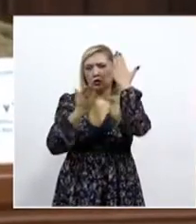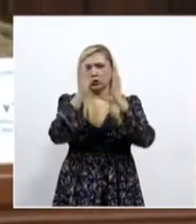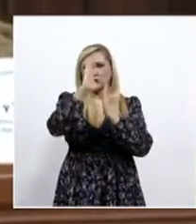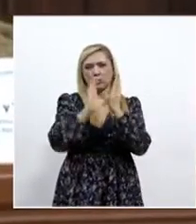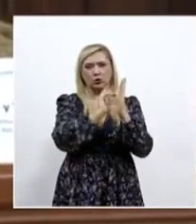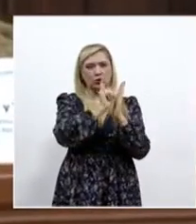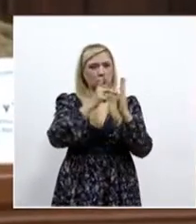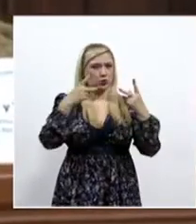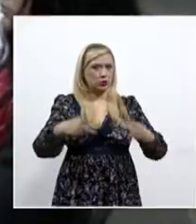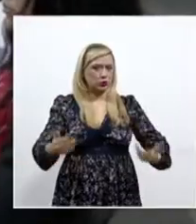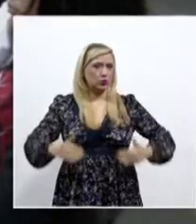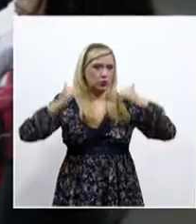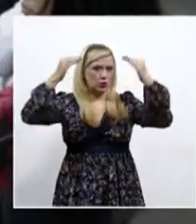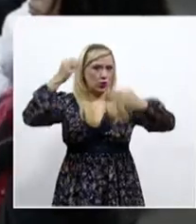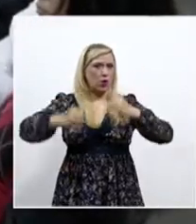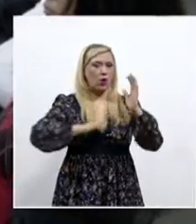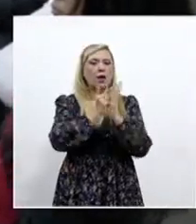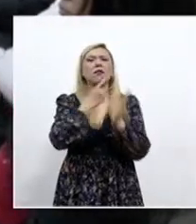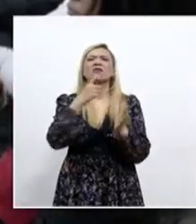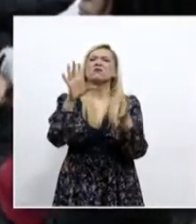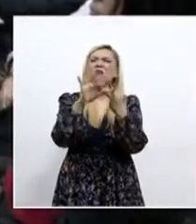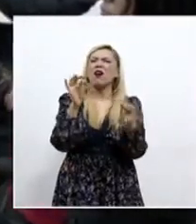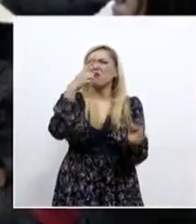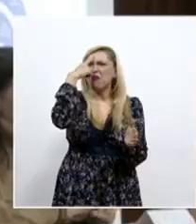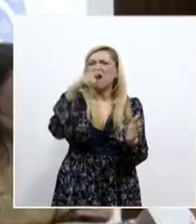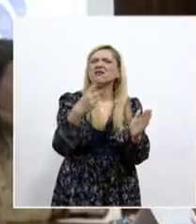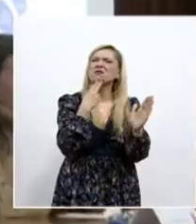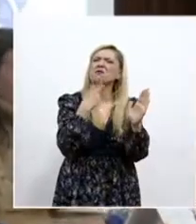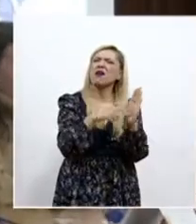Óscar. Adelante con tu reporte.